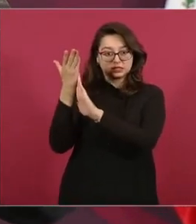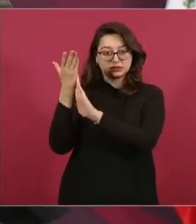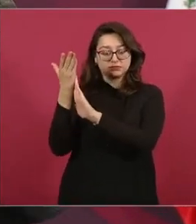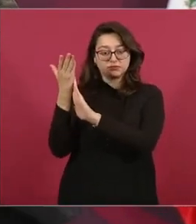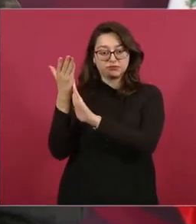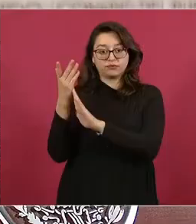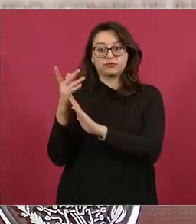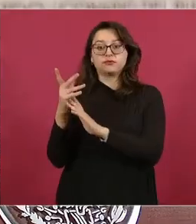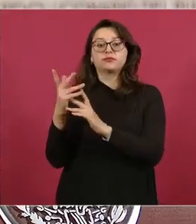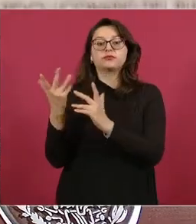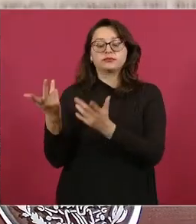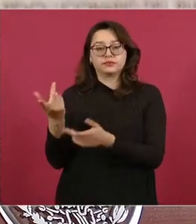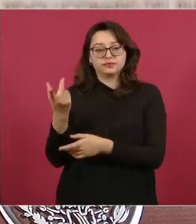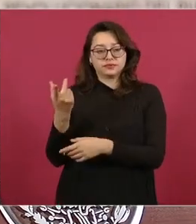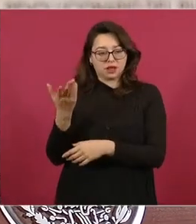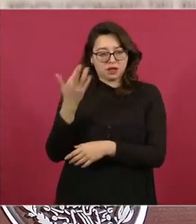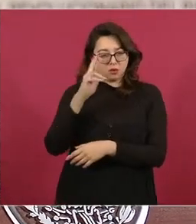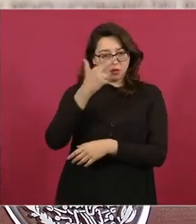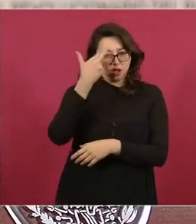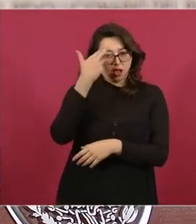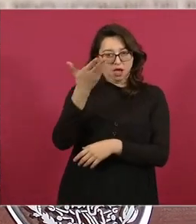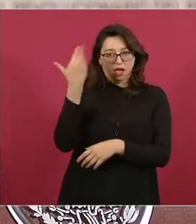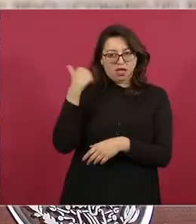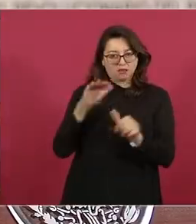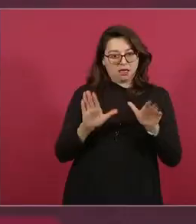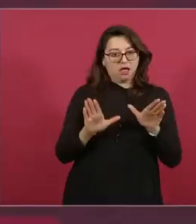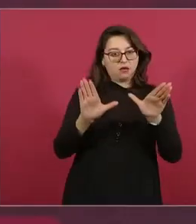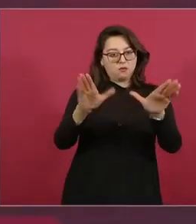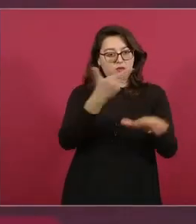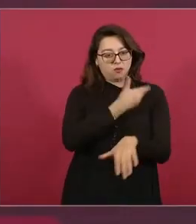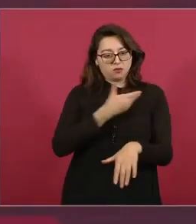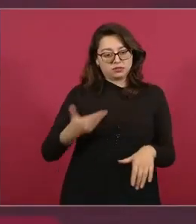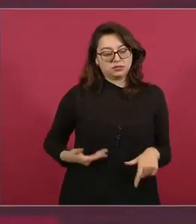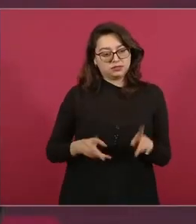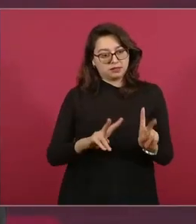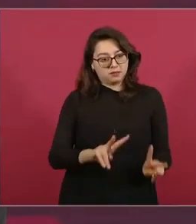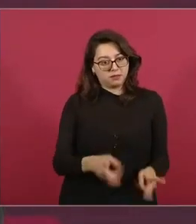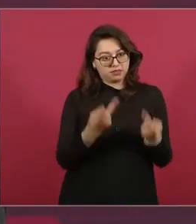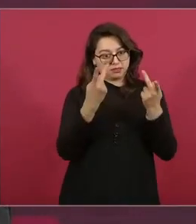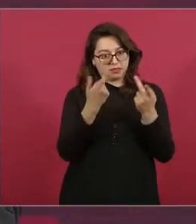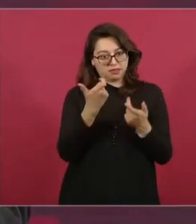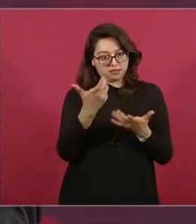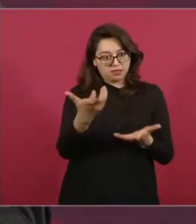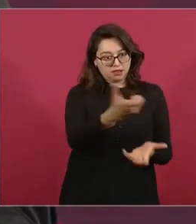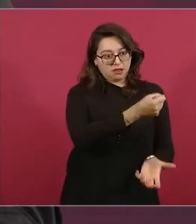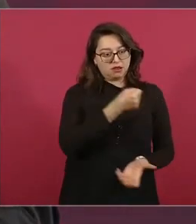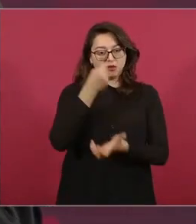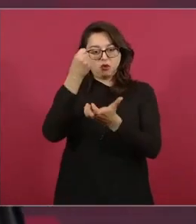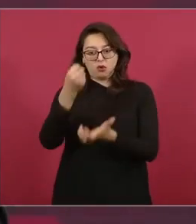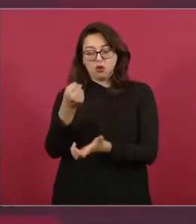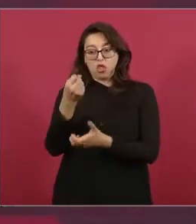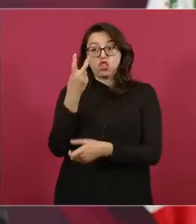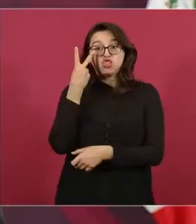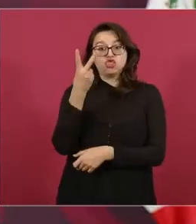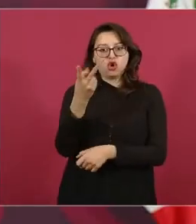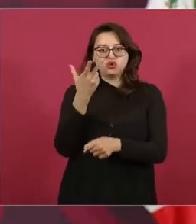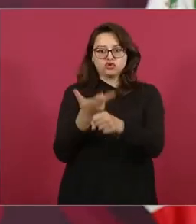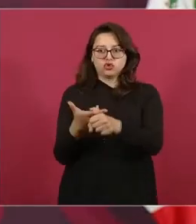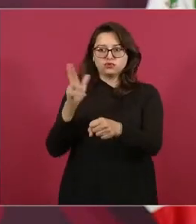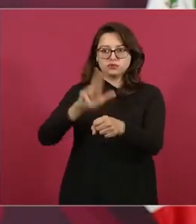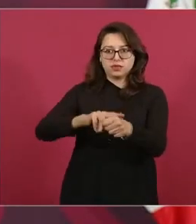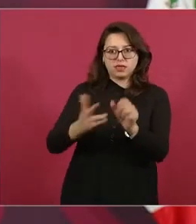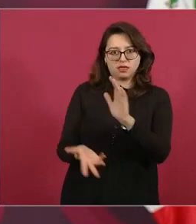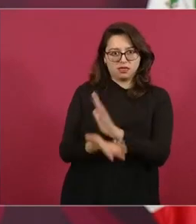la venta del avión presidencial se están construyendo dos hospitales, uno